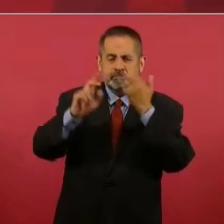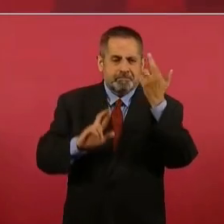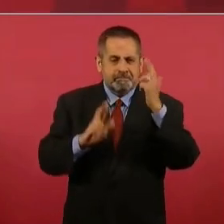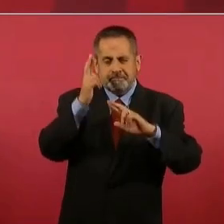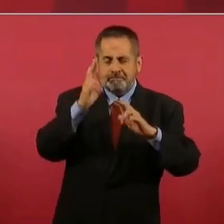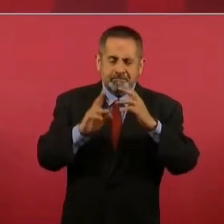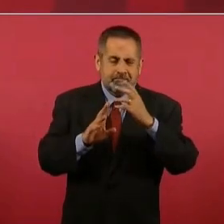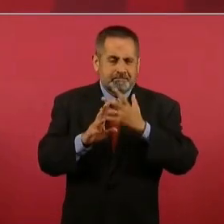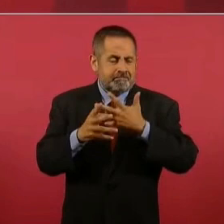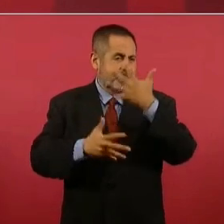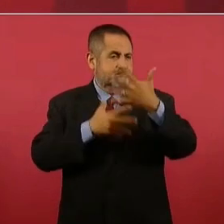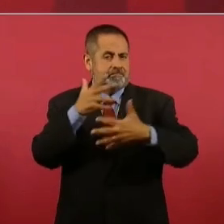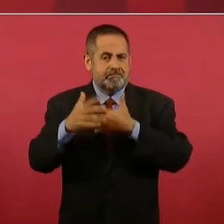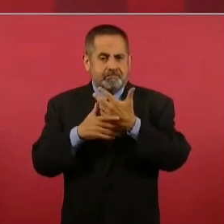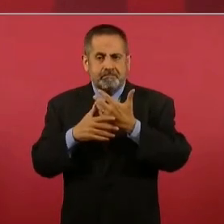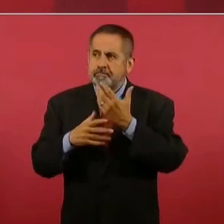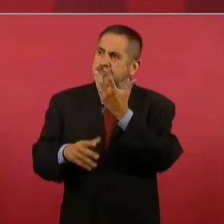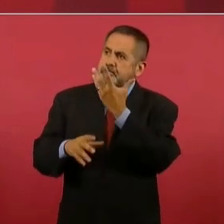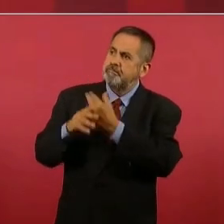en América Latina,